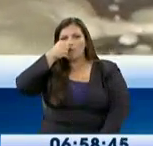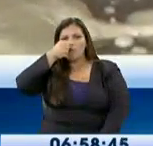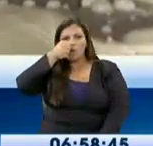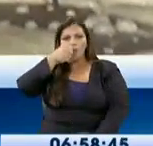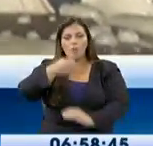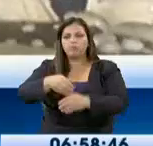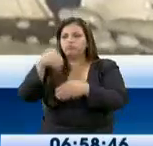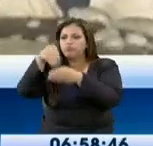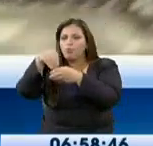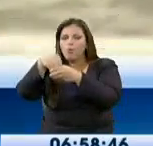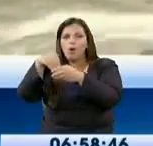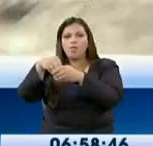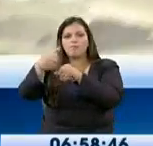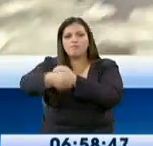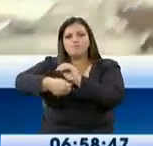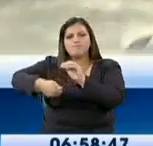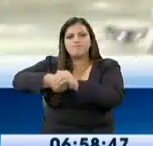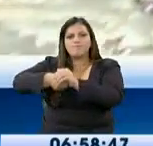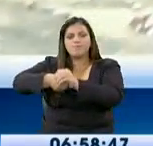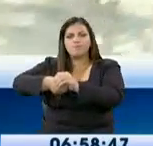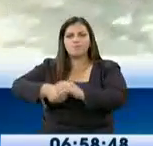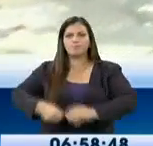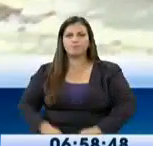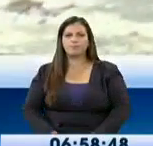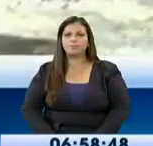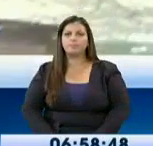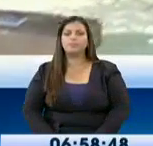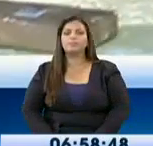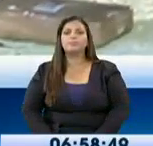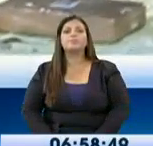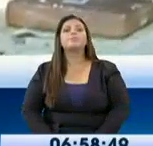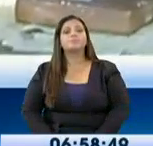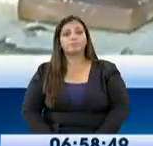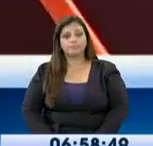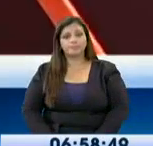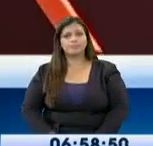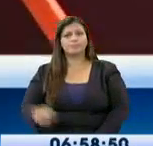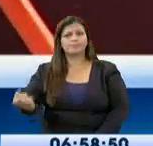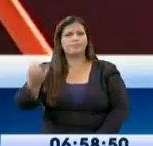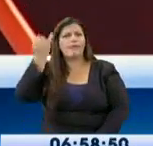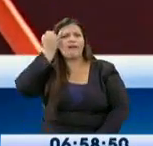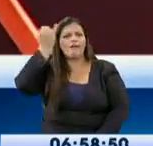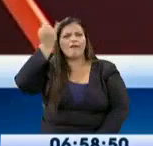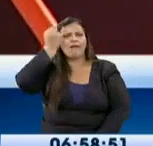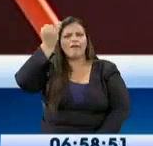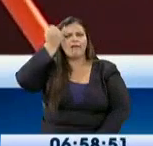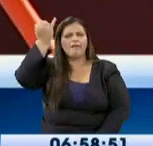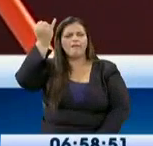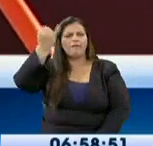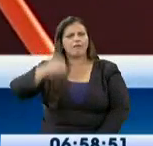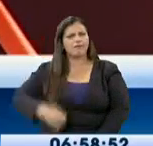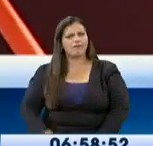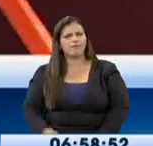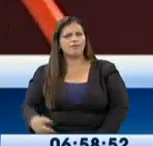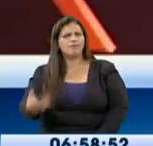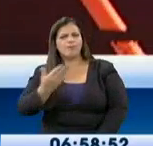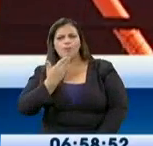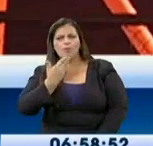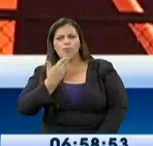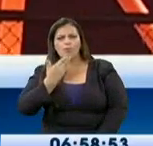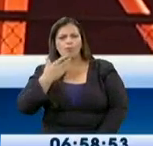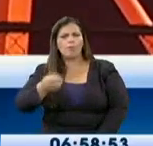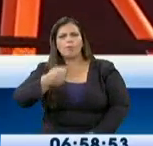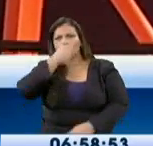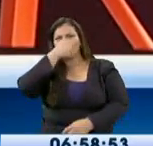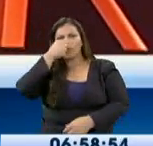nuevas estrategias para el tráfico ilícito de drogas. Esta es una de las modalidades que están utilizando últimamente y estamos en la lucha. La